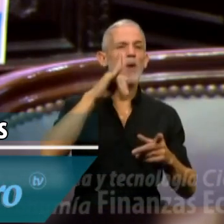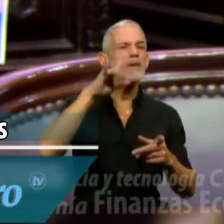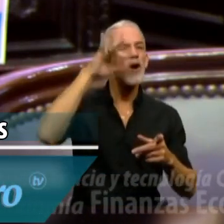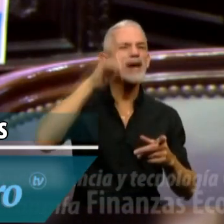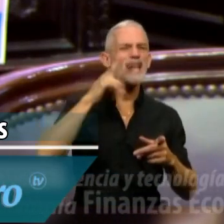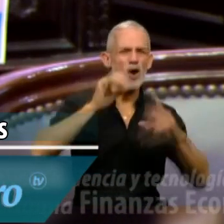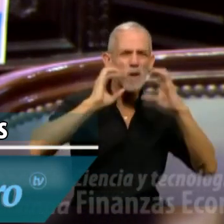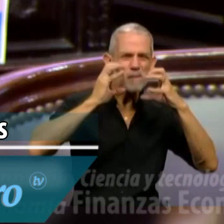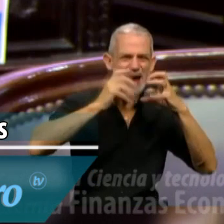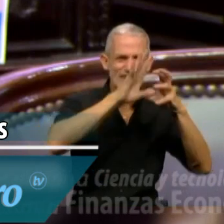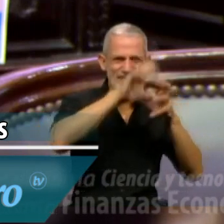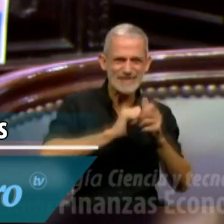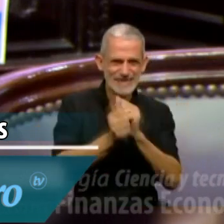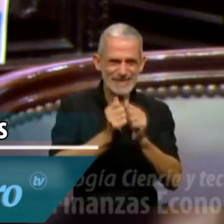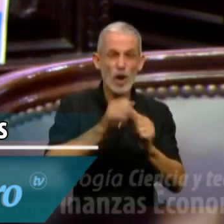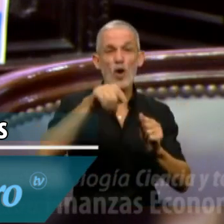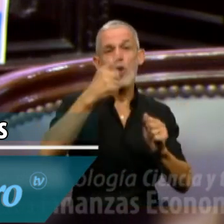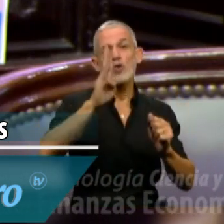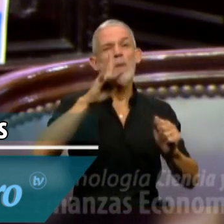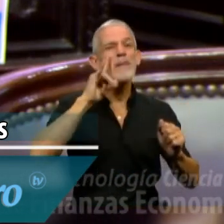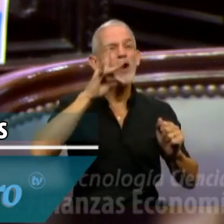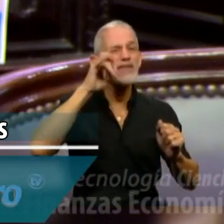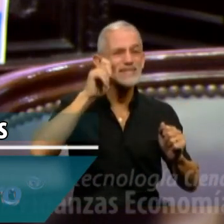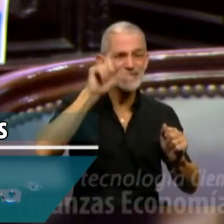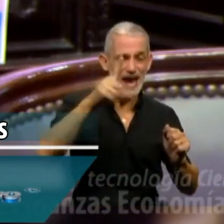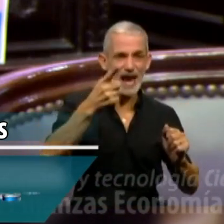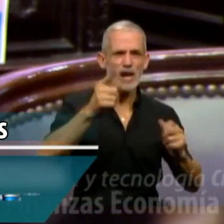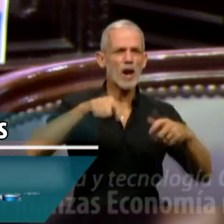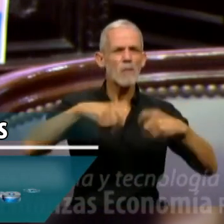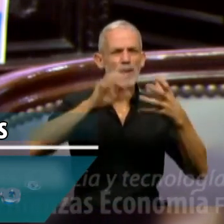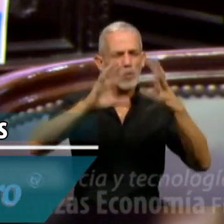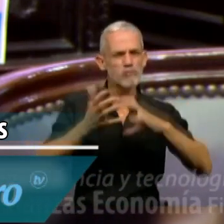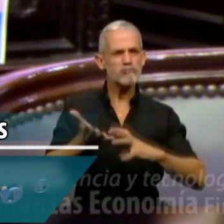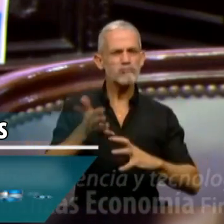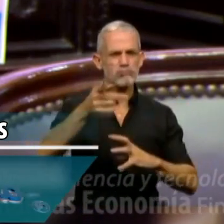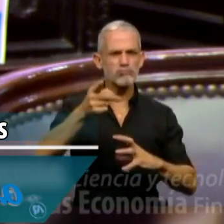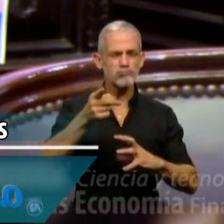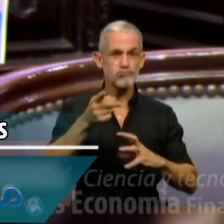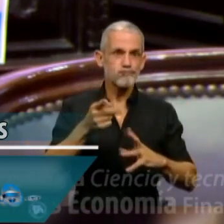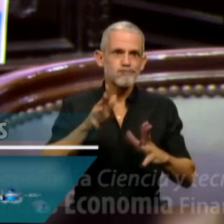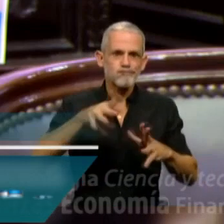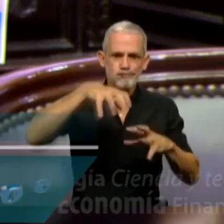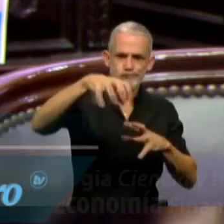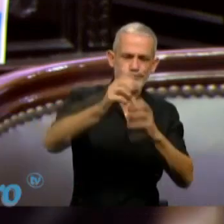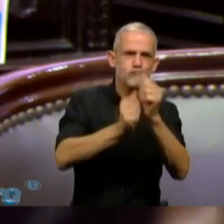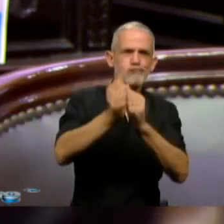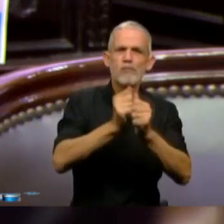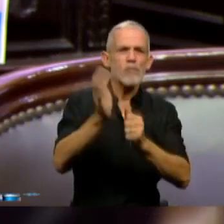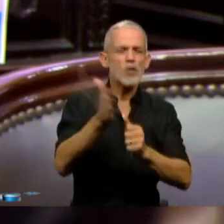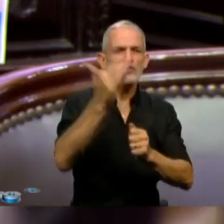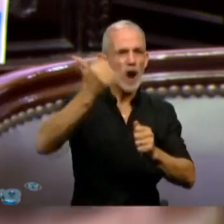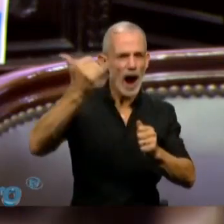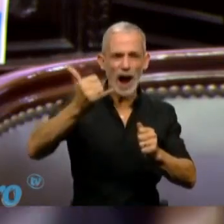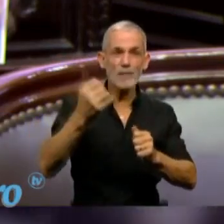maíz como en el caso del biodiesel, se está perjudicando al complejo productivo más